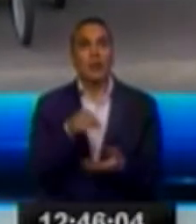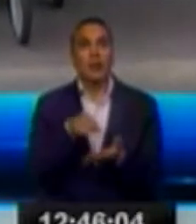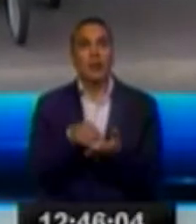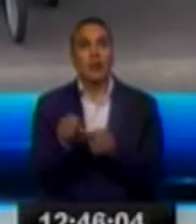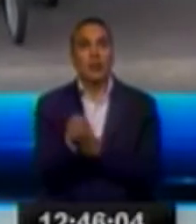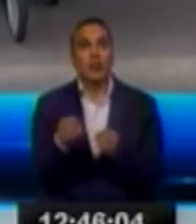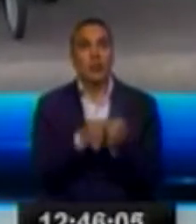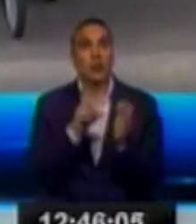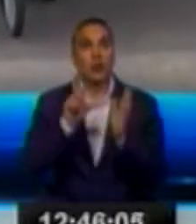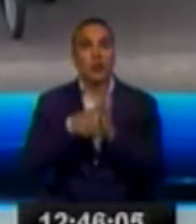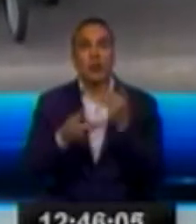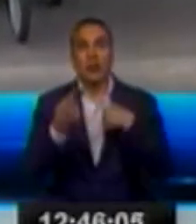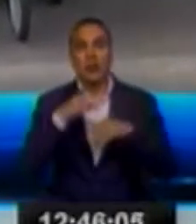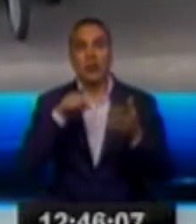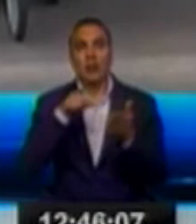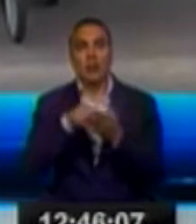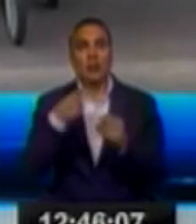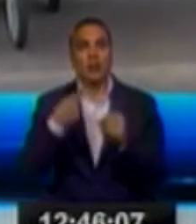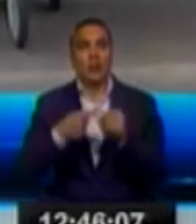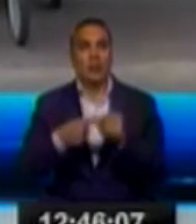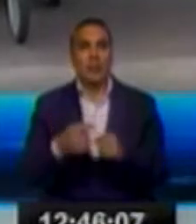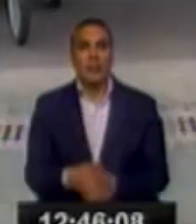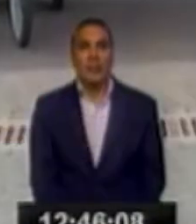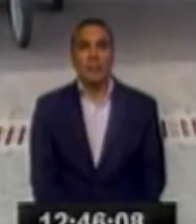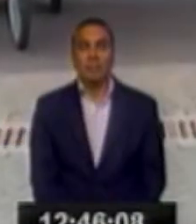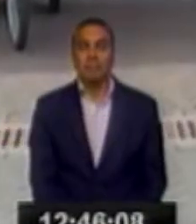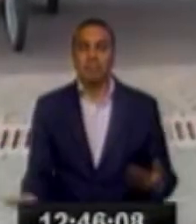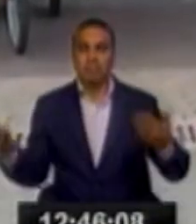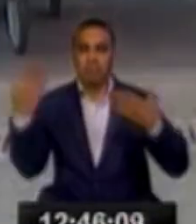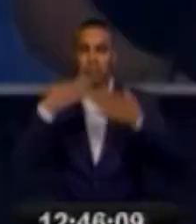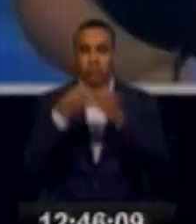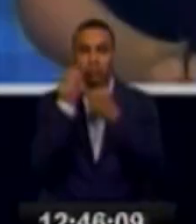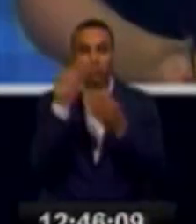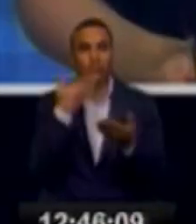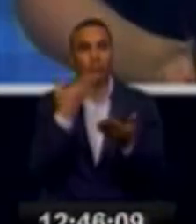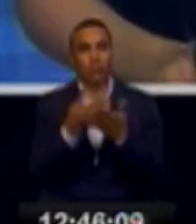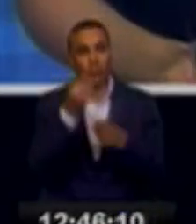luego regresar a la capital de la República. Concluimos el informe. Gracias. Buenas tardes.